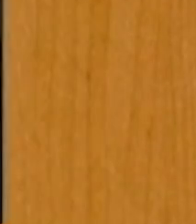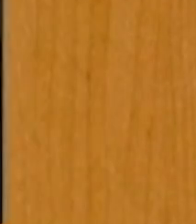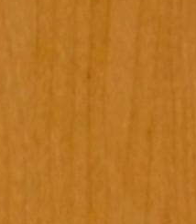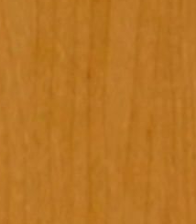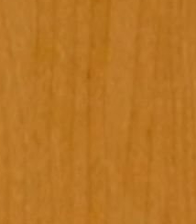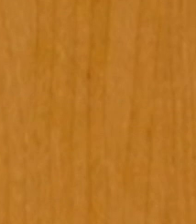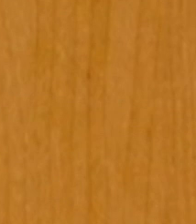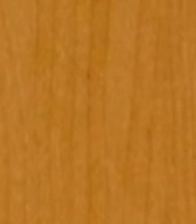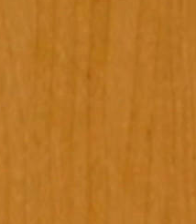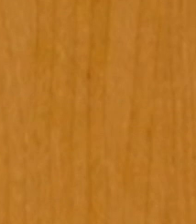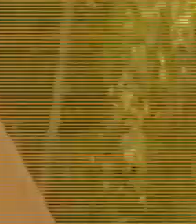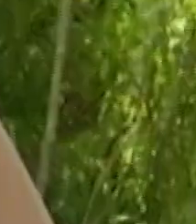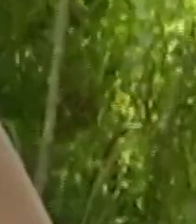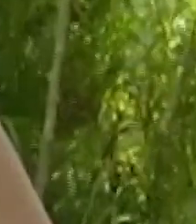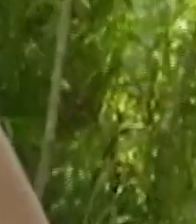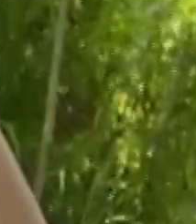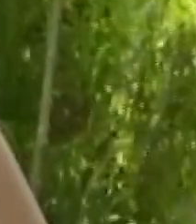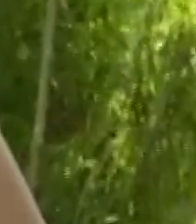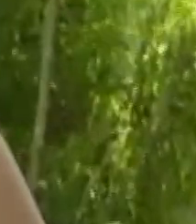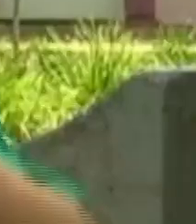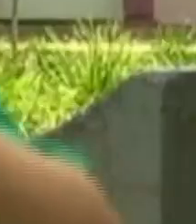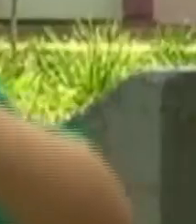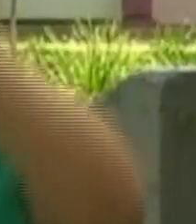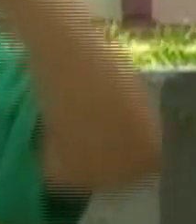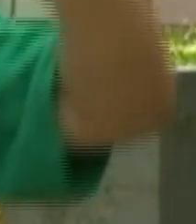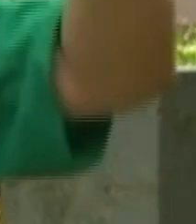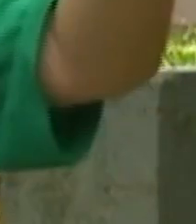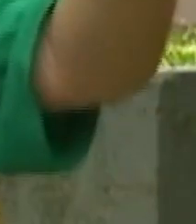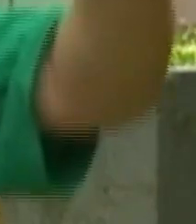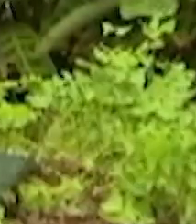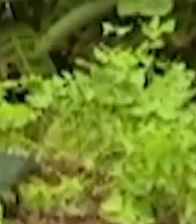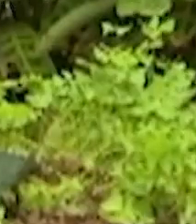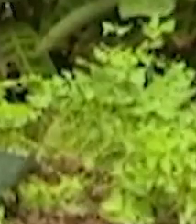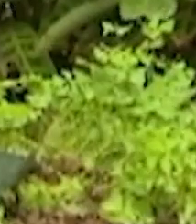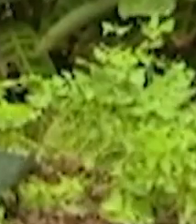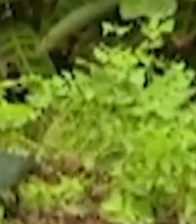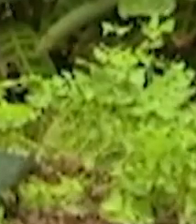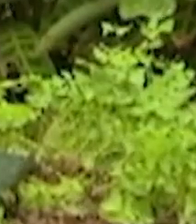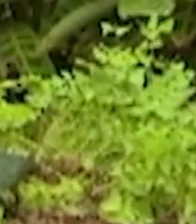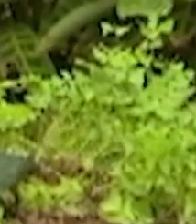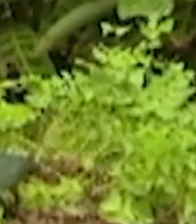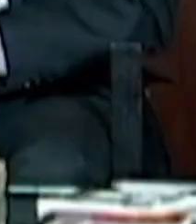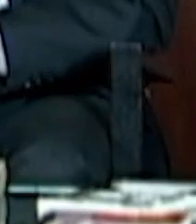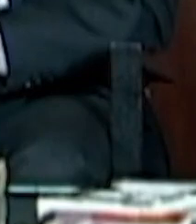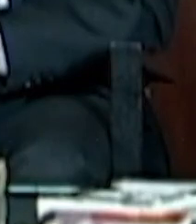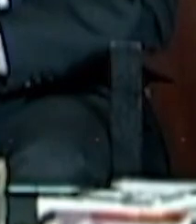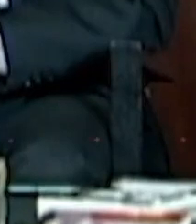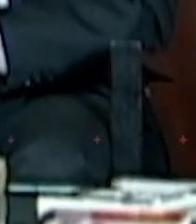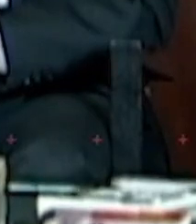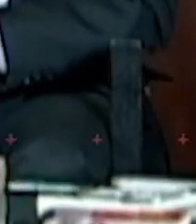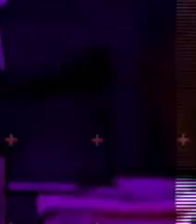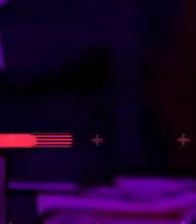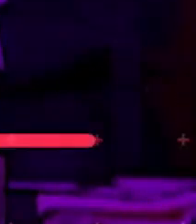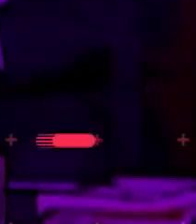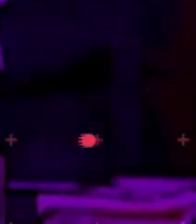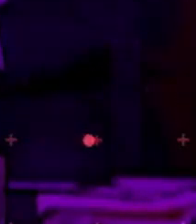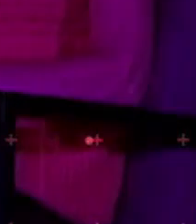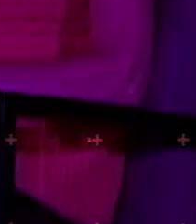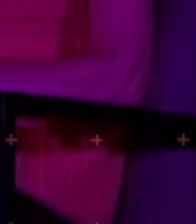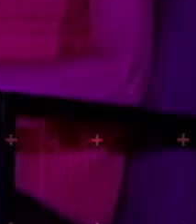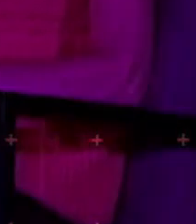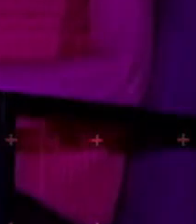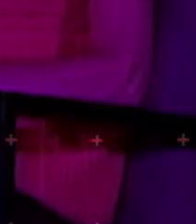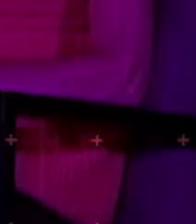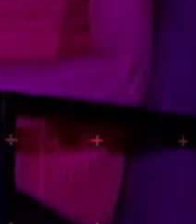idealicemos, estudiemos, analicemos, porque realmente su legado es imborrable. Homenaje a Carmen Lira,